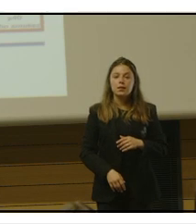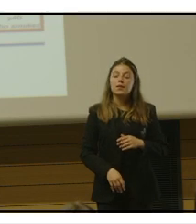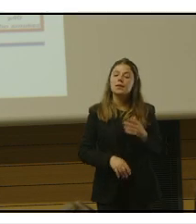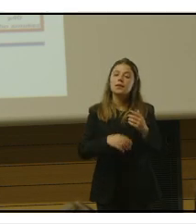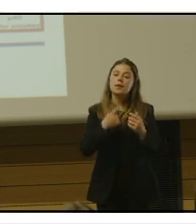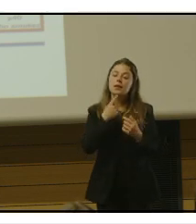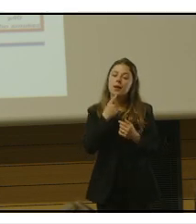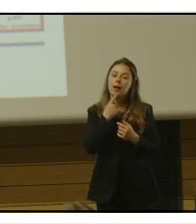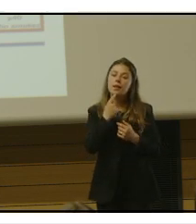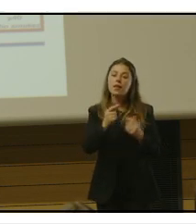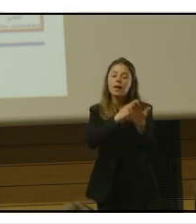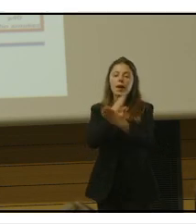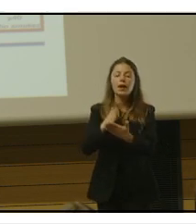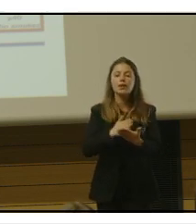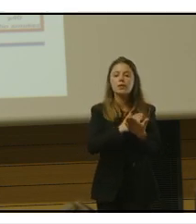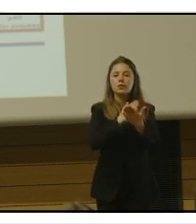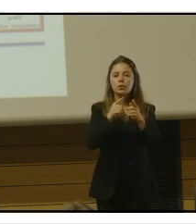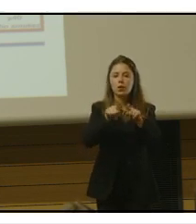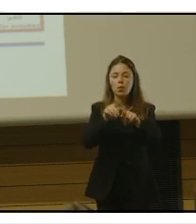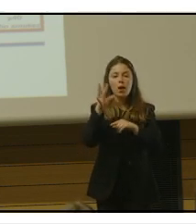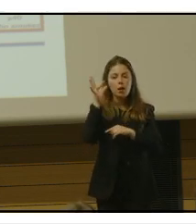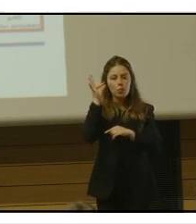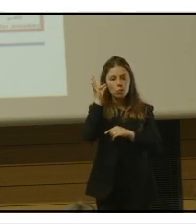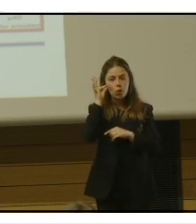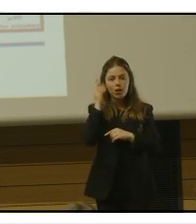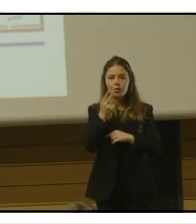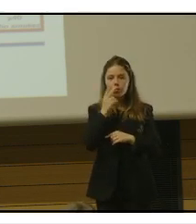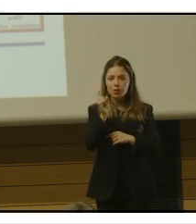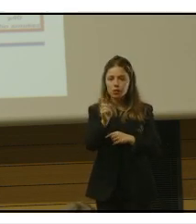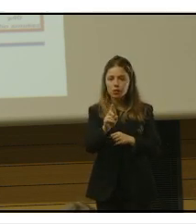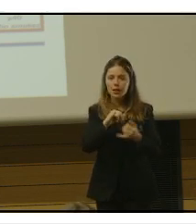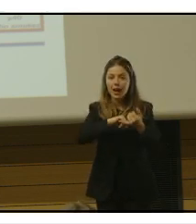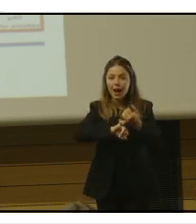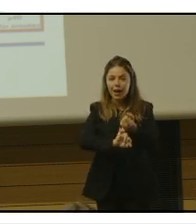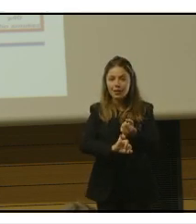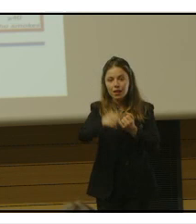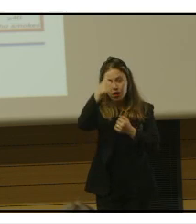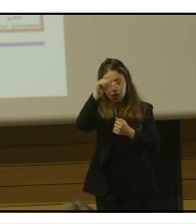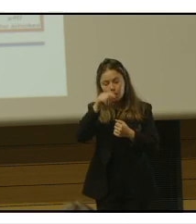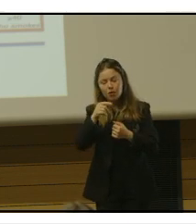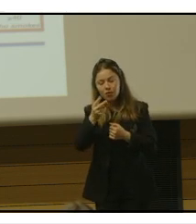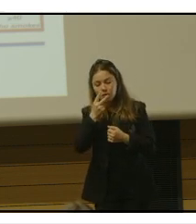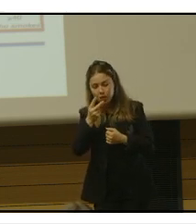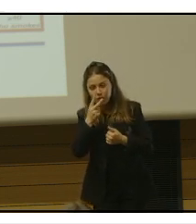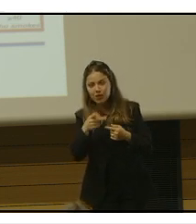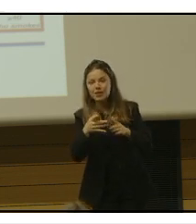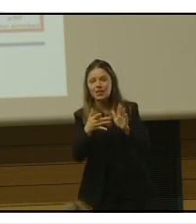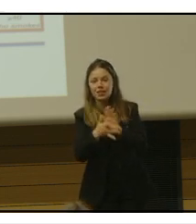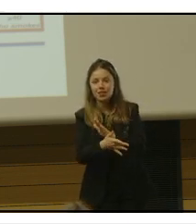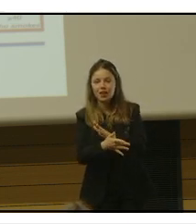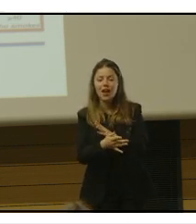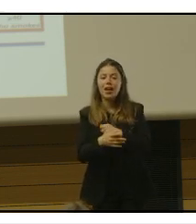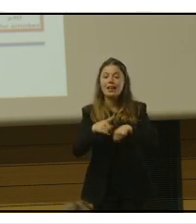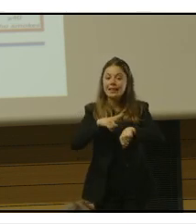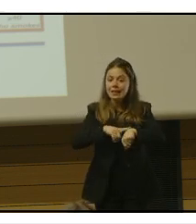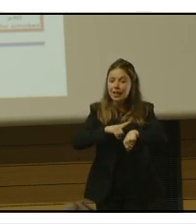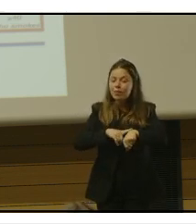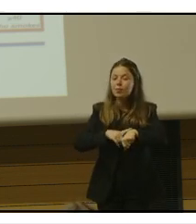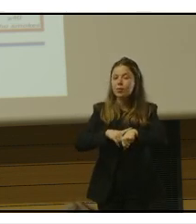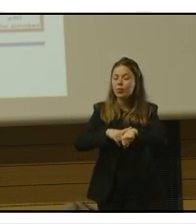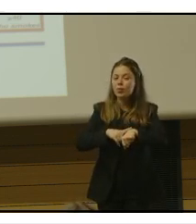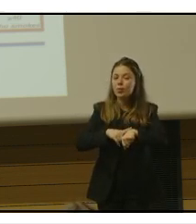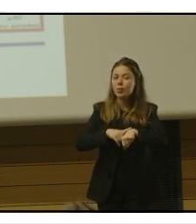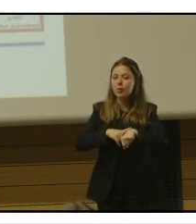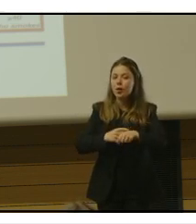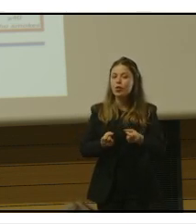es del estudio de mujeres no fumadoras casadas con hombres fumadores, y cómo se ve que a medida que